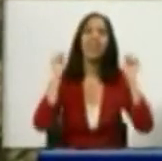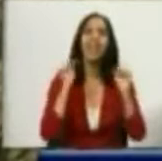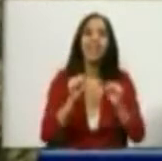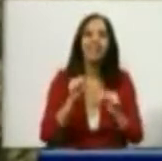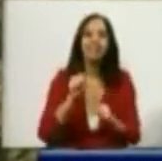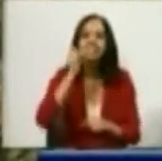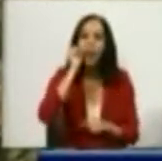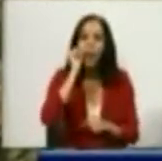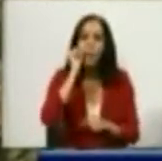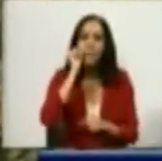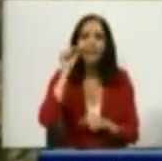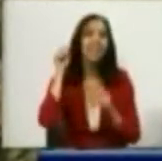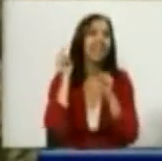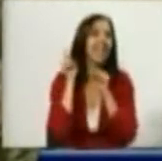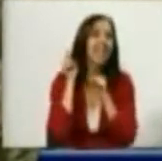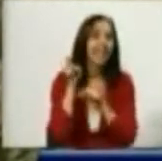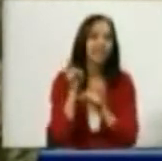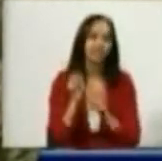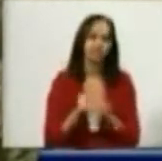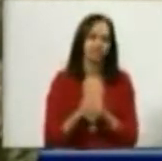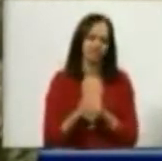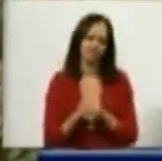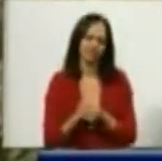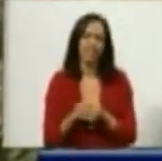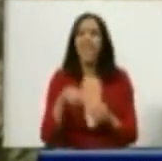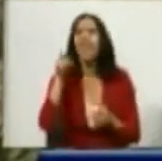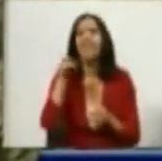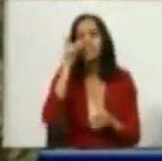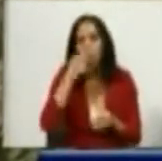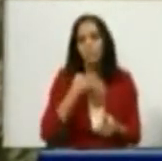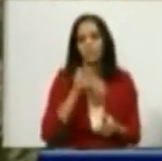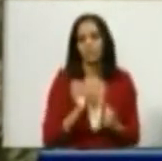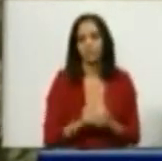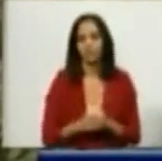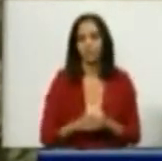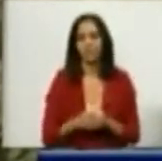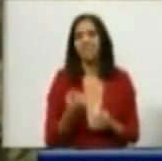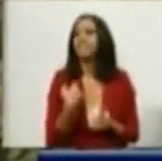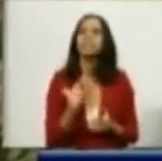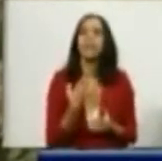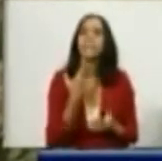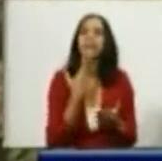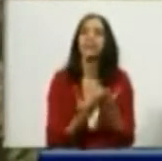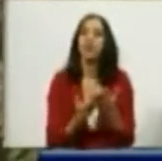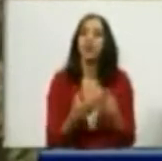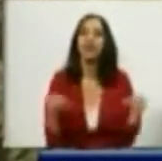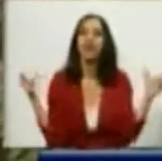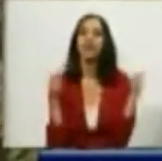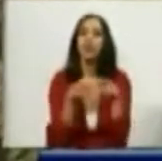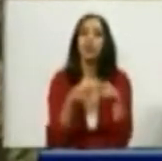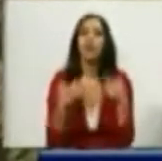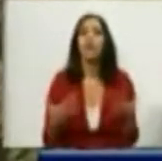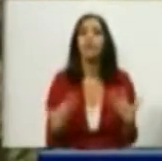tipo ese caballero no perdón ese tipo le pidió una reunión urgente a Carlos Andrés